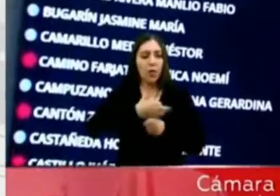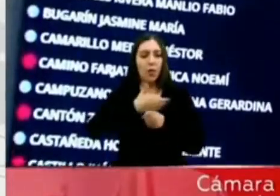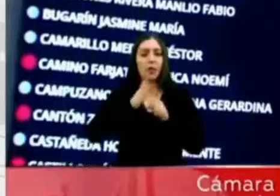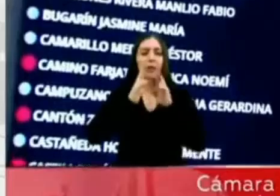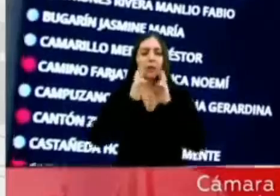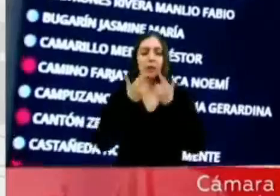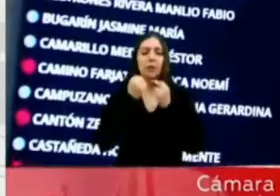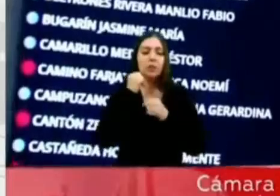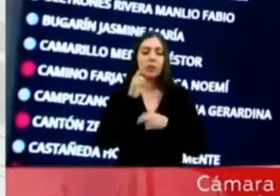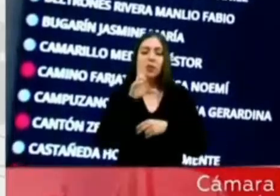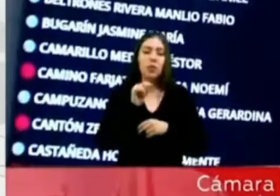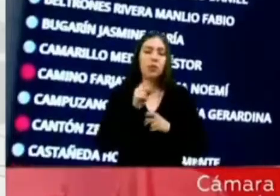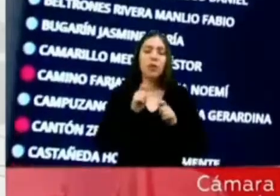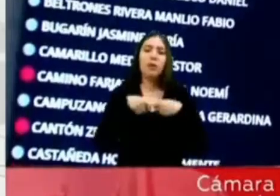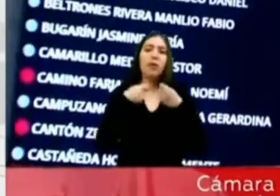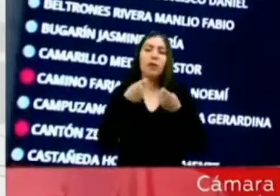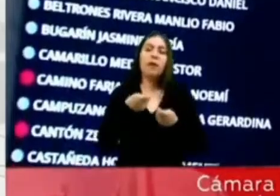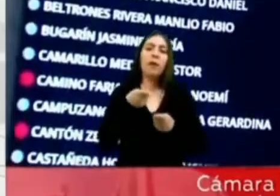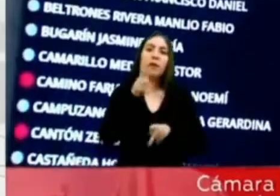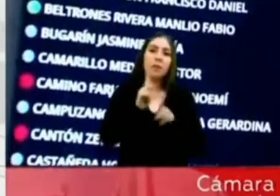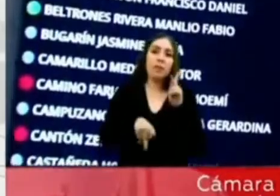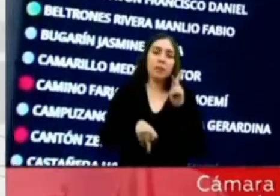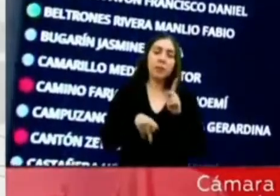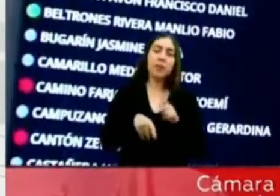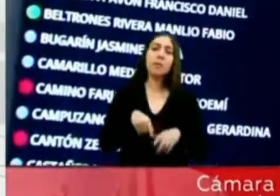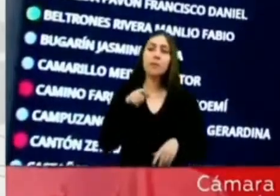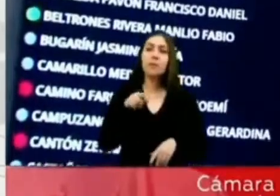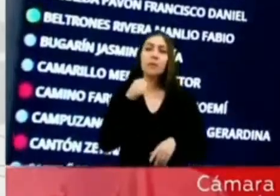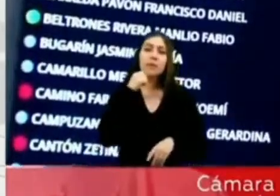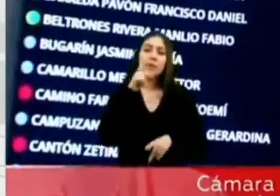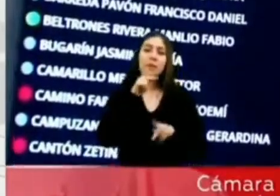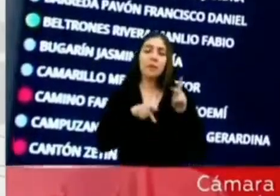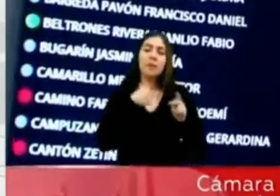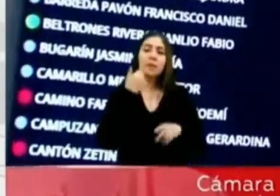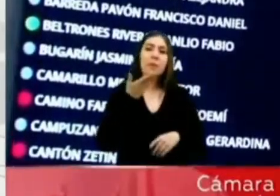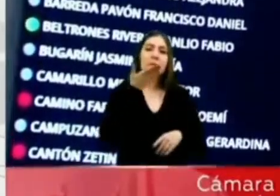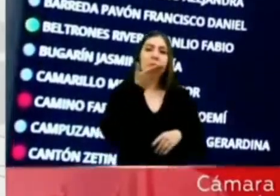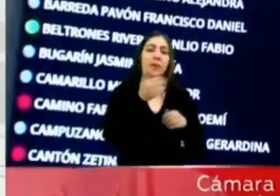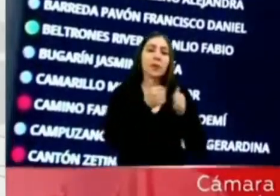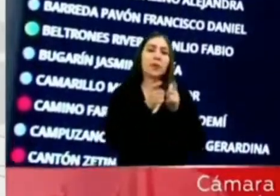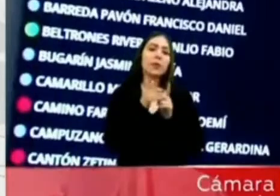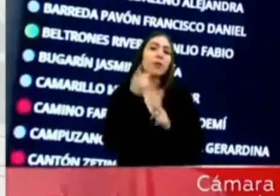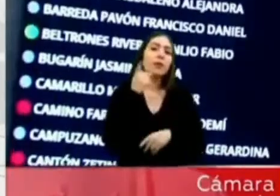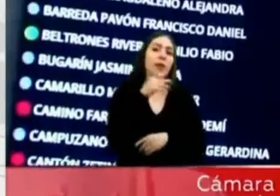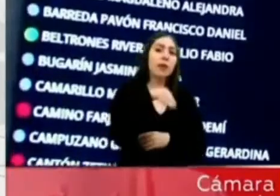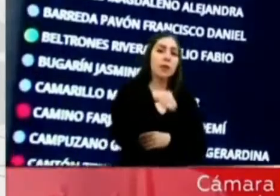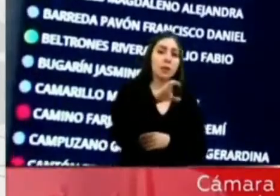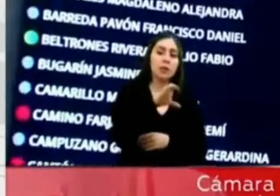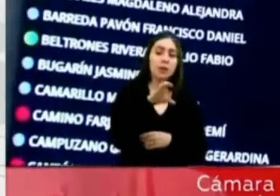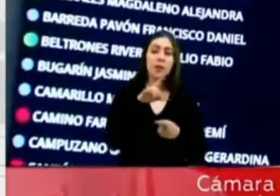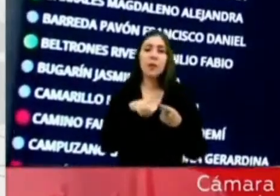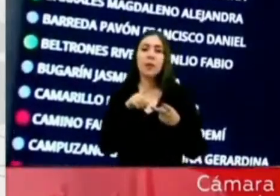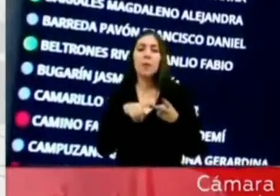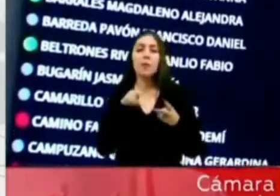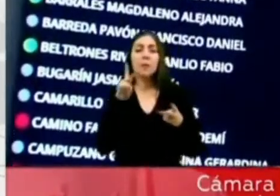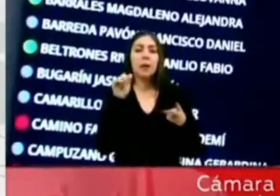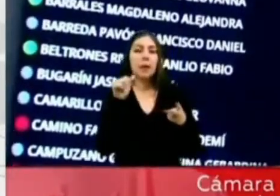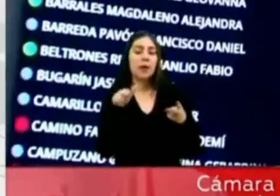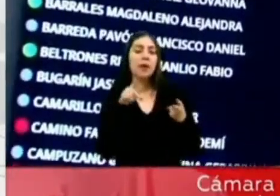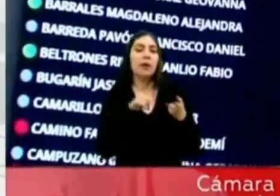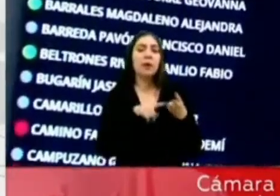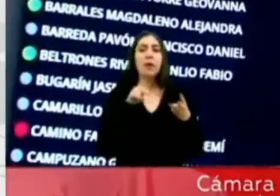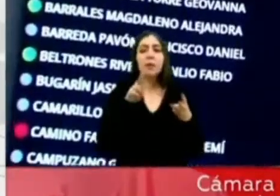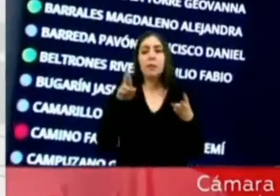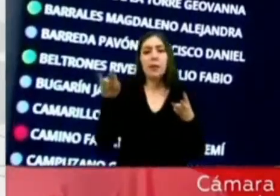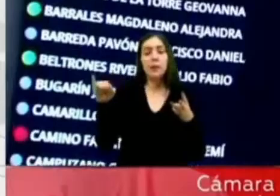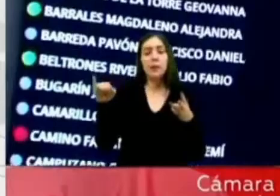judicial. Si revisamos minuciosamente, Vicente, las sentencias, los amparos, las posturas de la mayoría de los juzgadores,